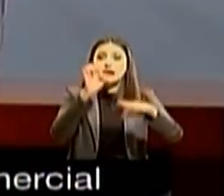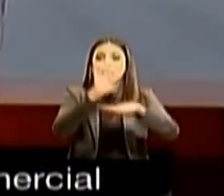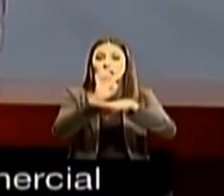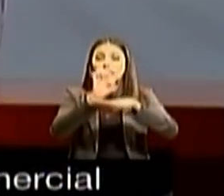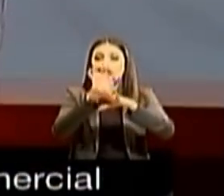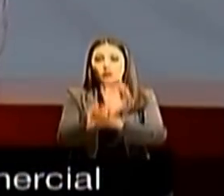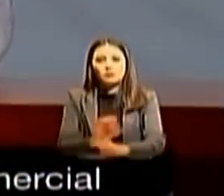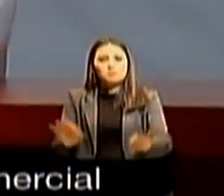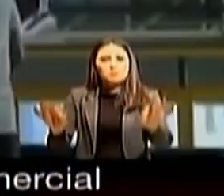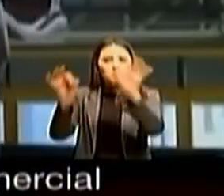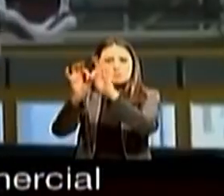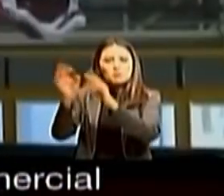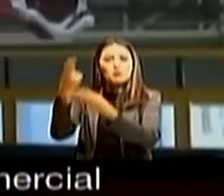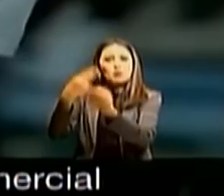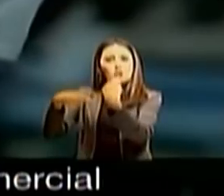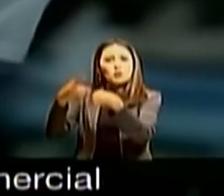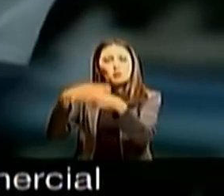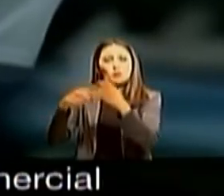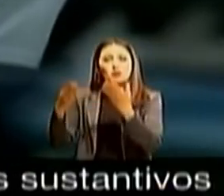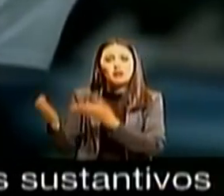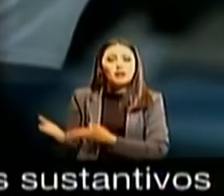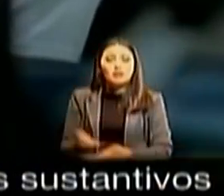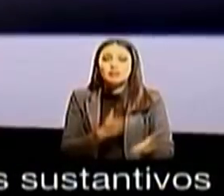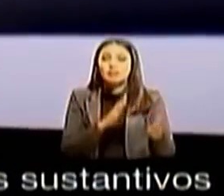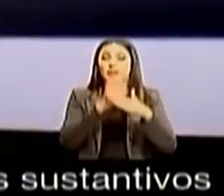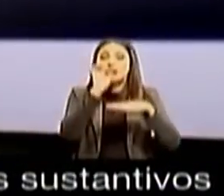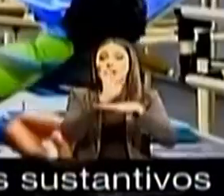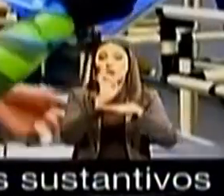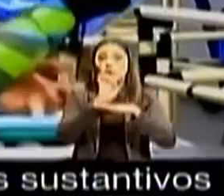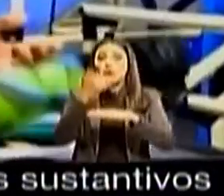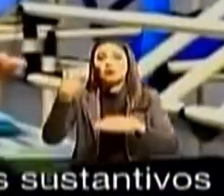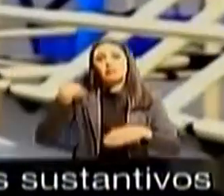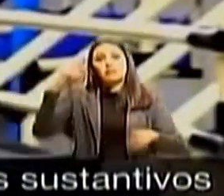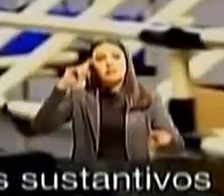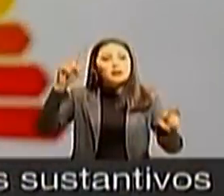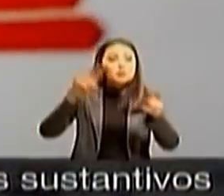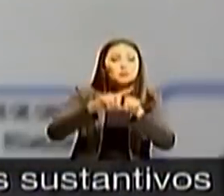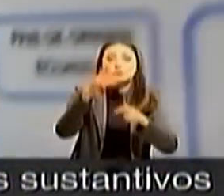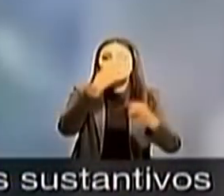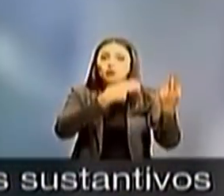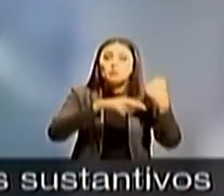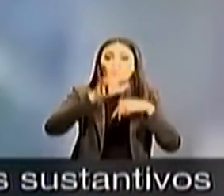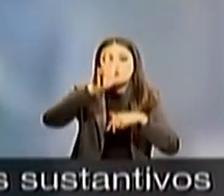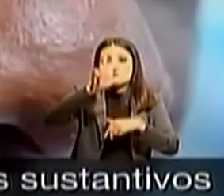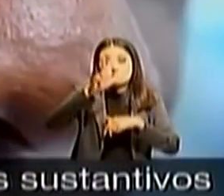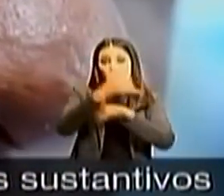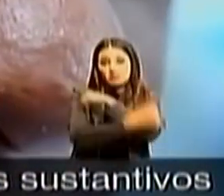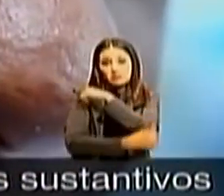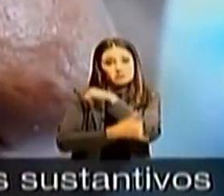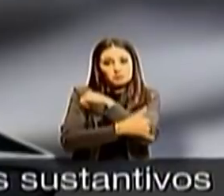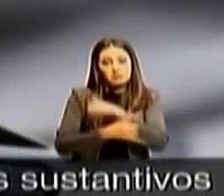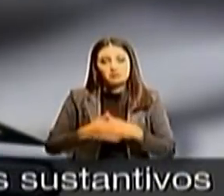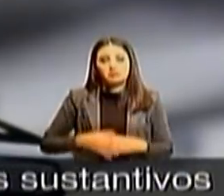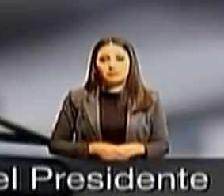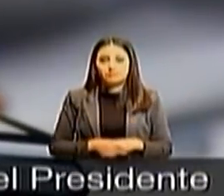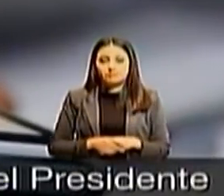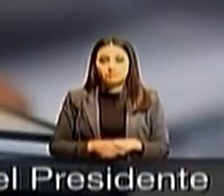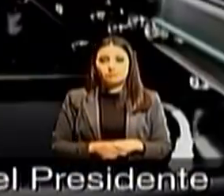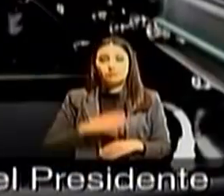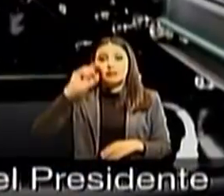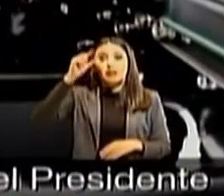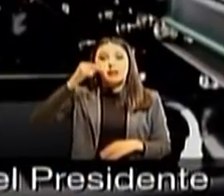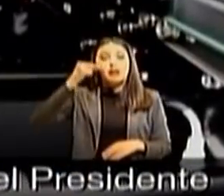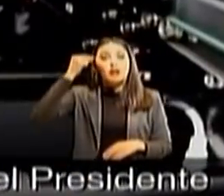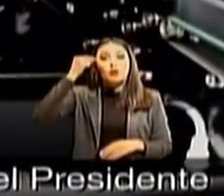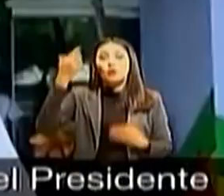este importante bloque comercial como Estado asociado. Ecuador tiene acuerdos comerciales sustantivos con 3 de los 4 miembros. El